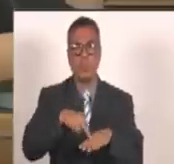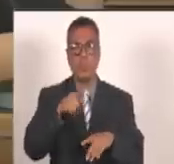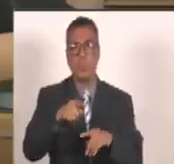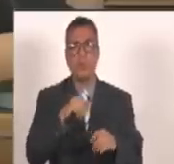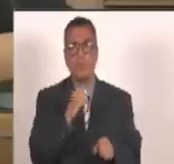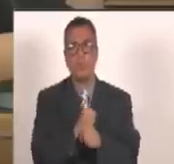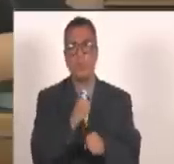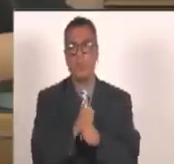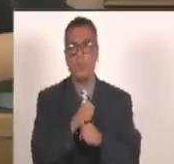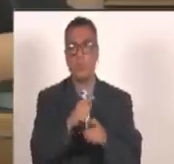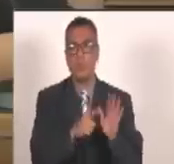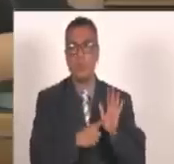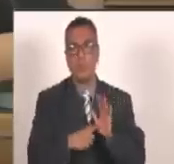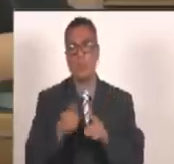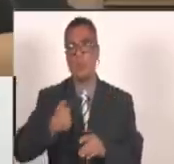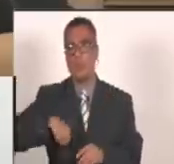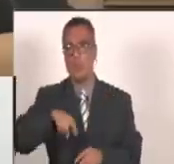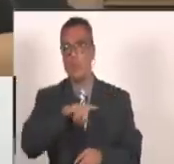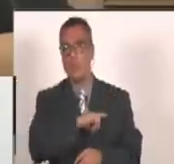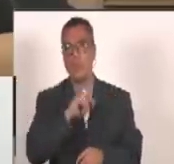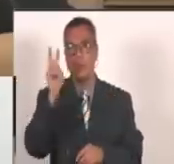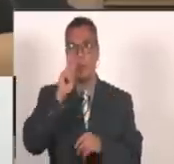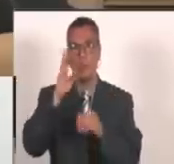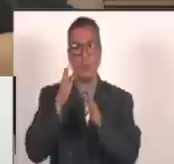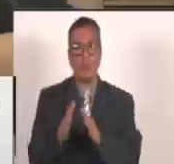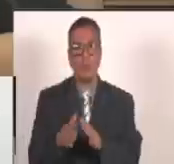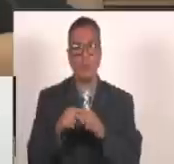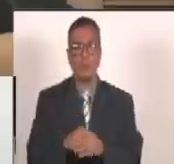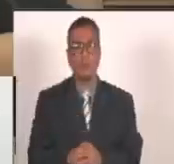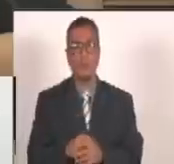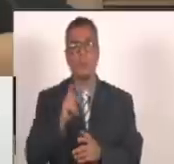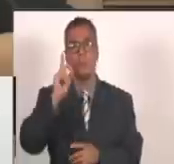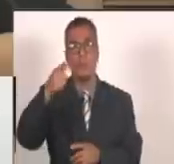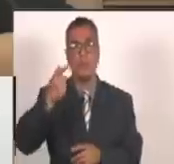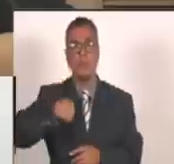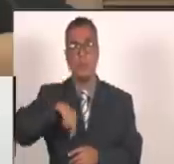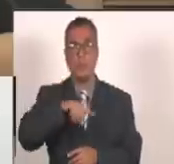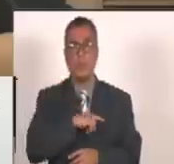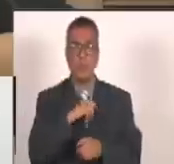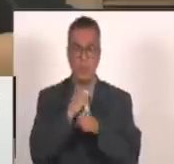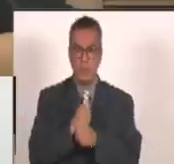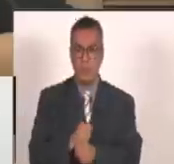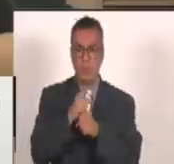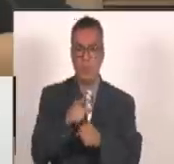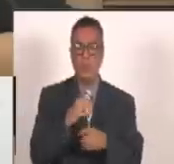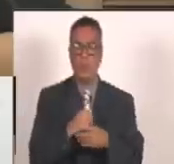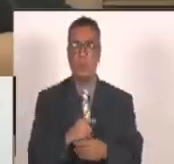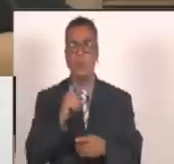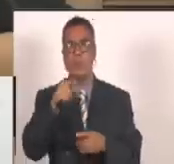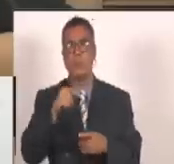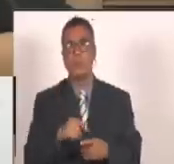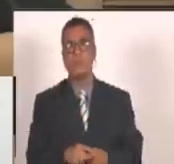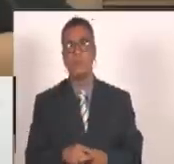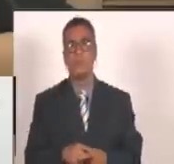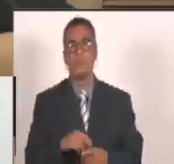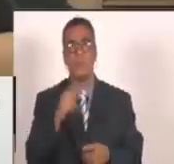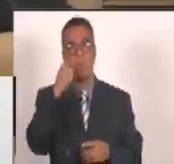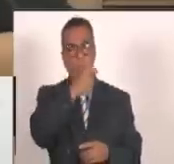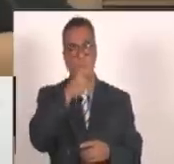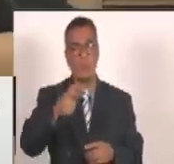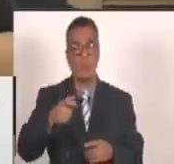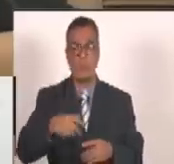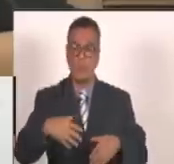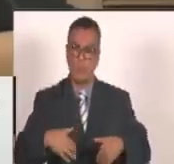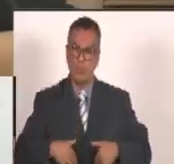al destacar en ella nuestra venezolanidad, así como nuestras esperanzas y aspiraciones como pueblo